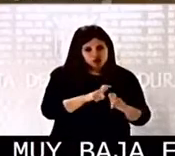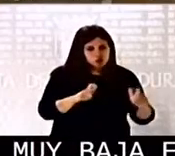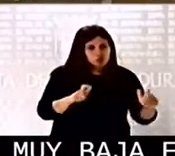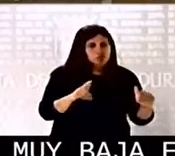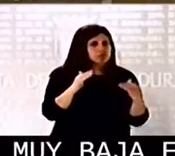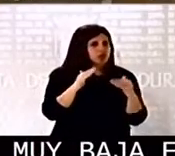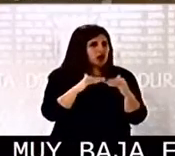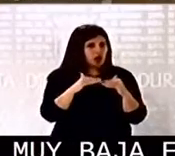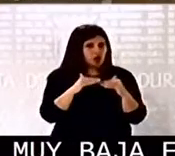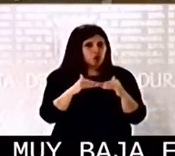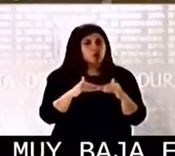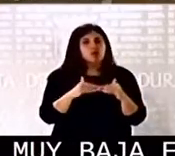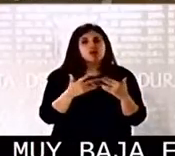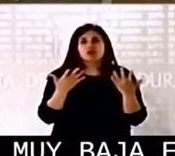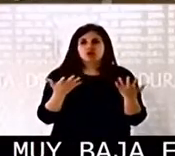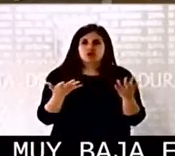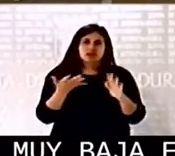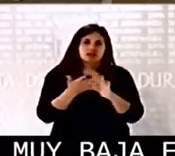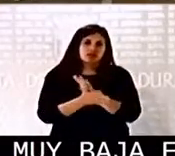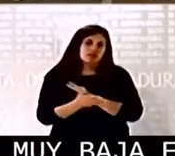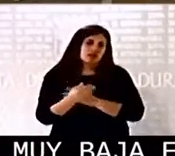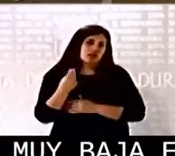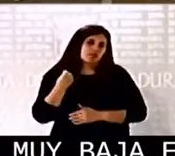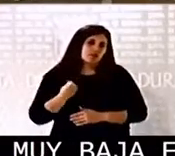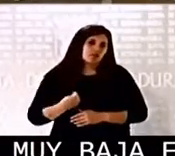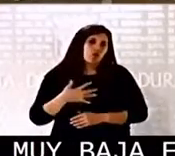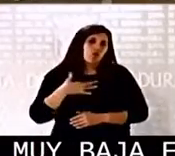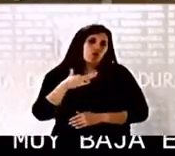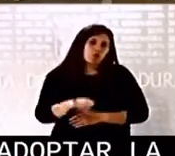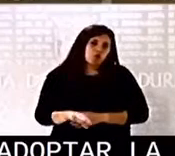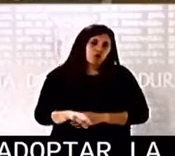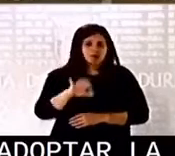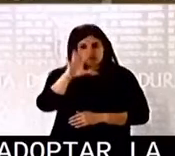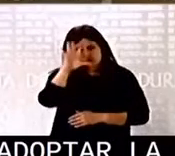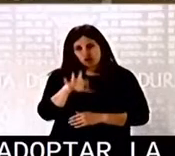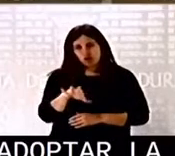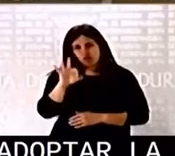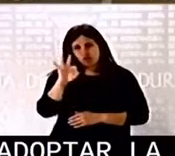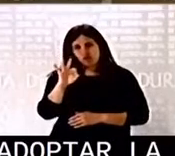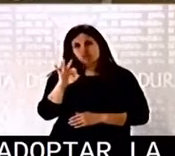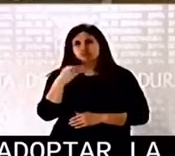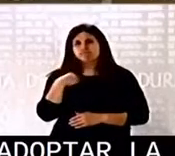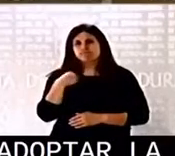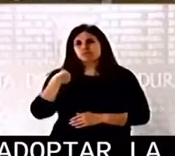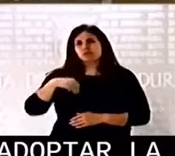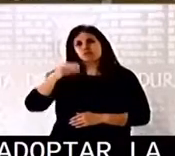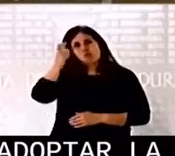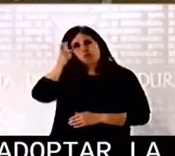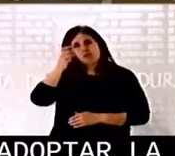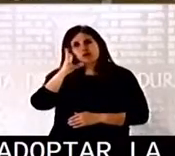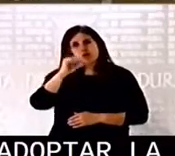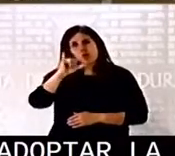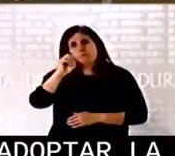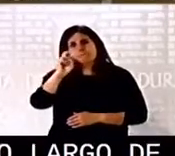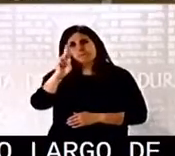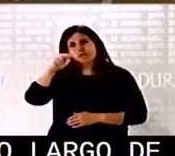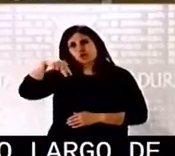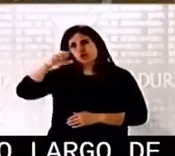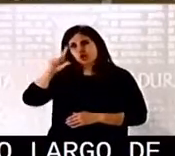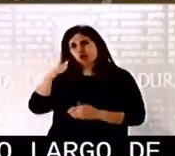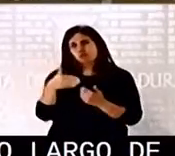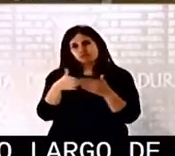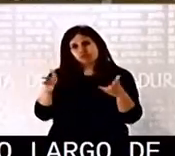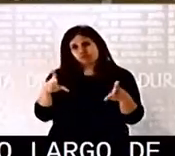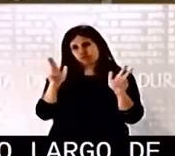y, sin duda ninguna, nos permite adoptar la decisión de dejar de caer la medida a lo largo de este fin de